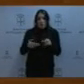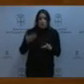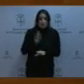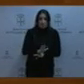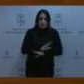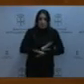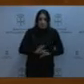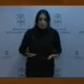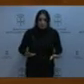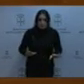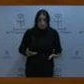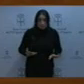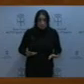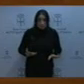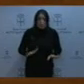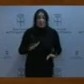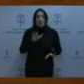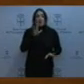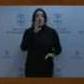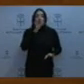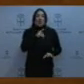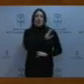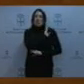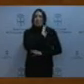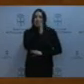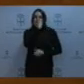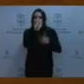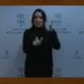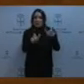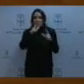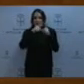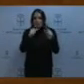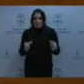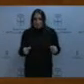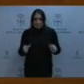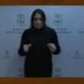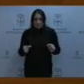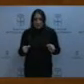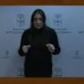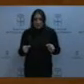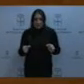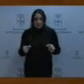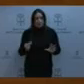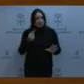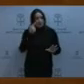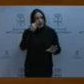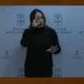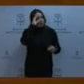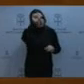cuando se causa perjuicio a los asturianos. Fíjese, oyéndole